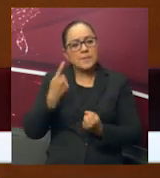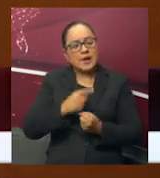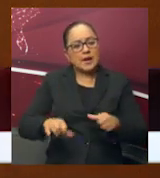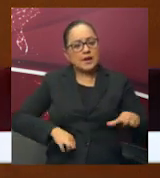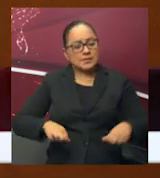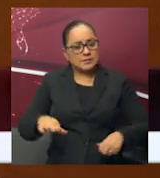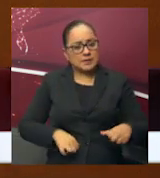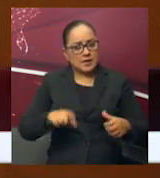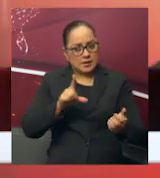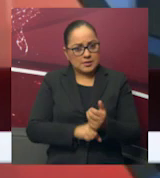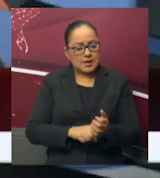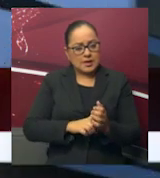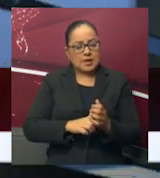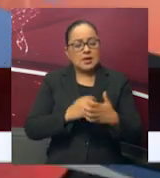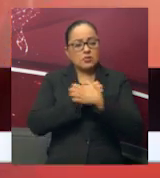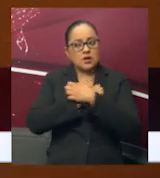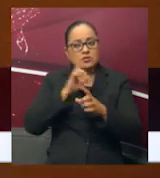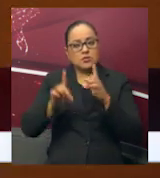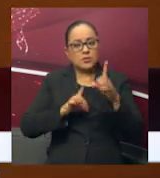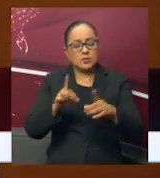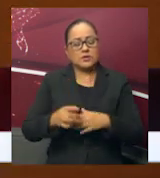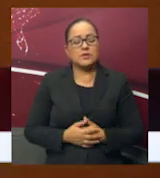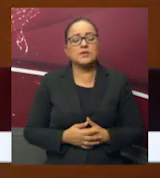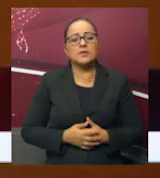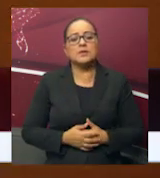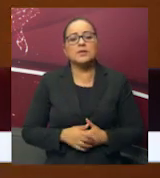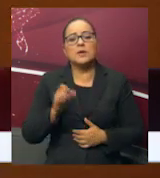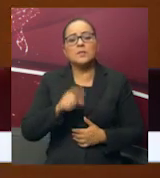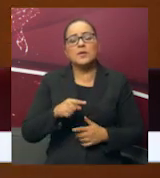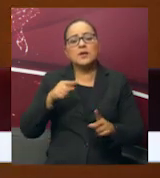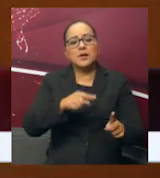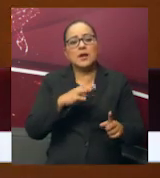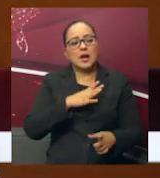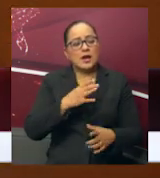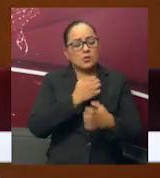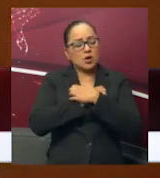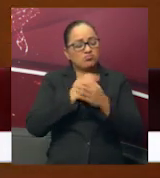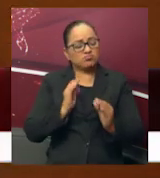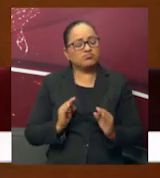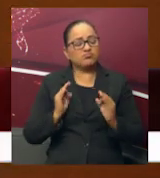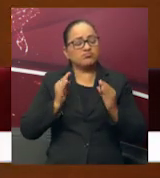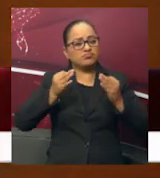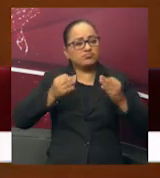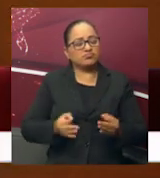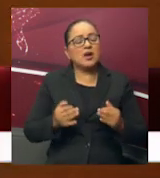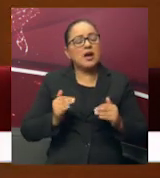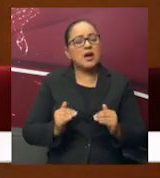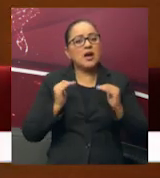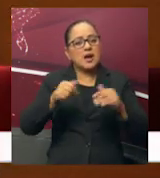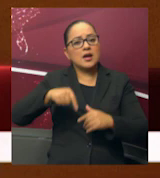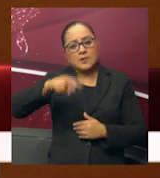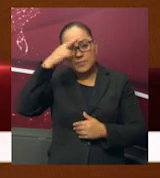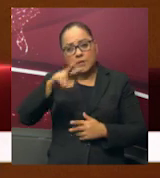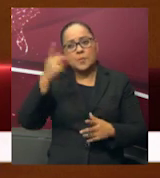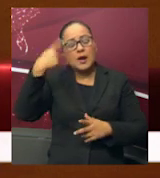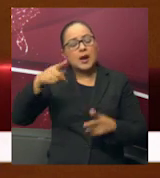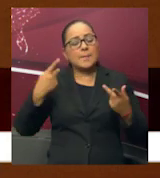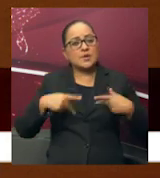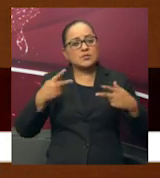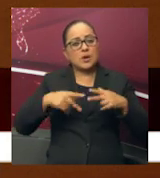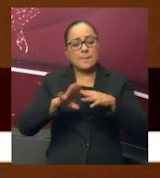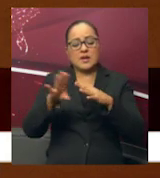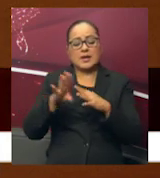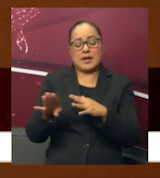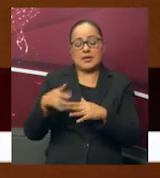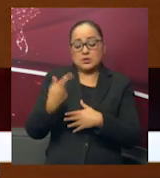y no a la educación física. Que se extienda la educación de excelencia de nuestro país a los migrantes nacionales y